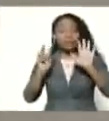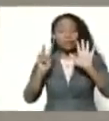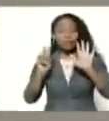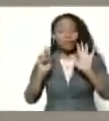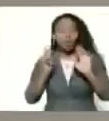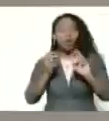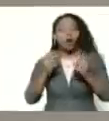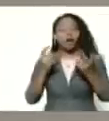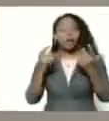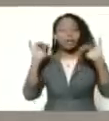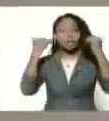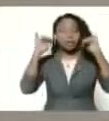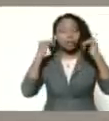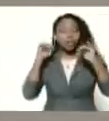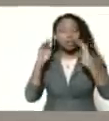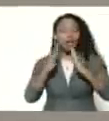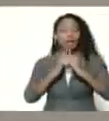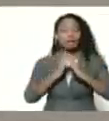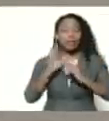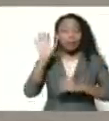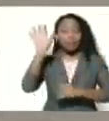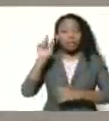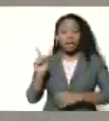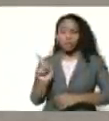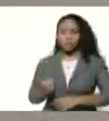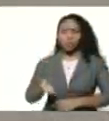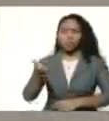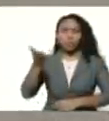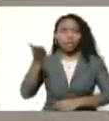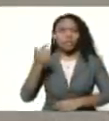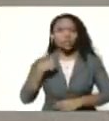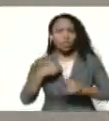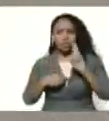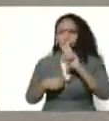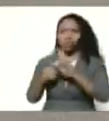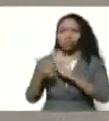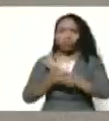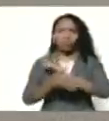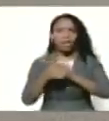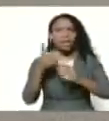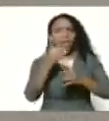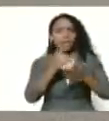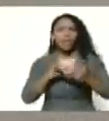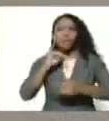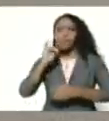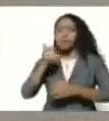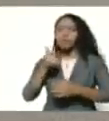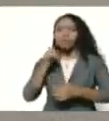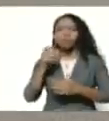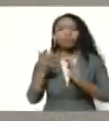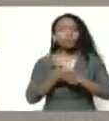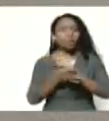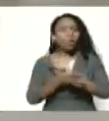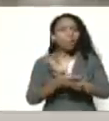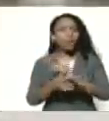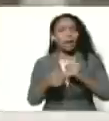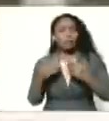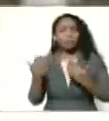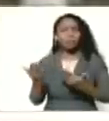misión Hogares de la Patria. Tan importante, yo estaba viendo los datos, el informe, ¿no?